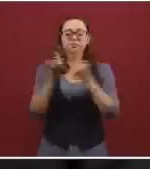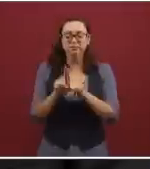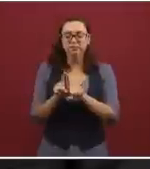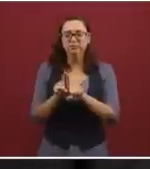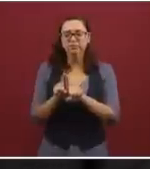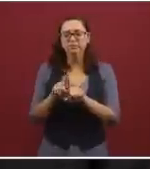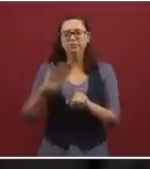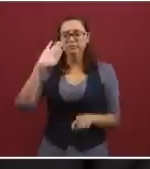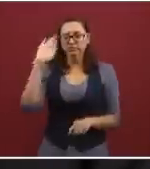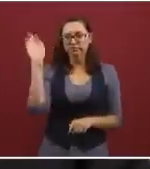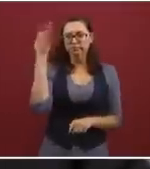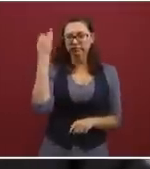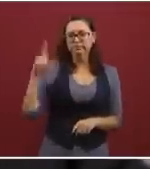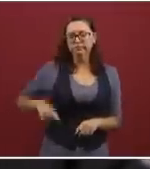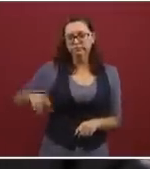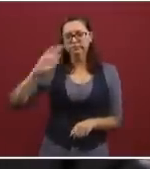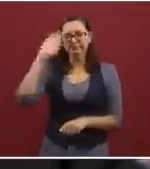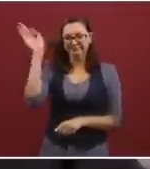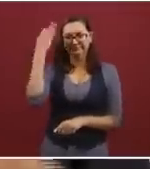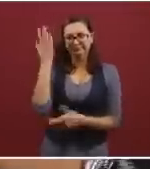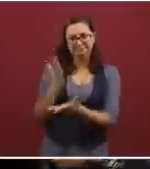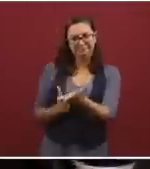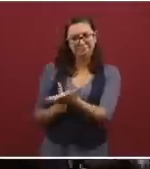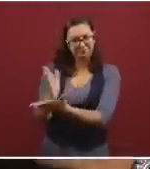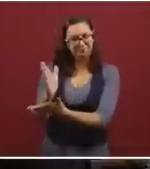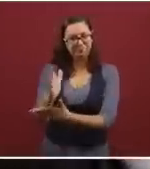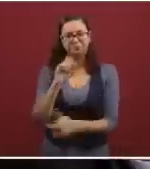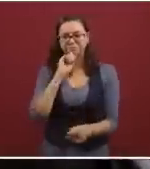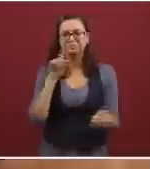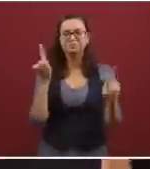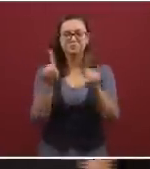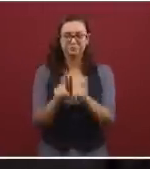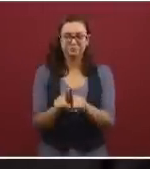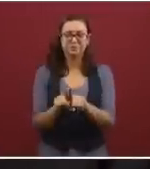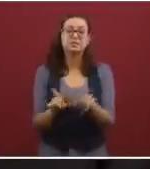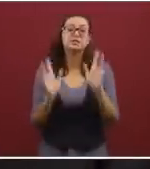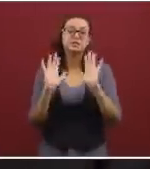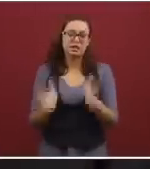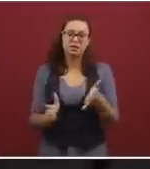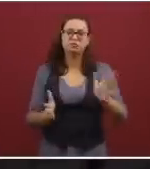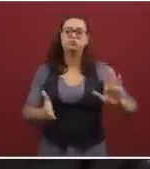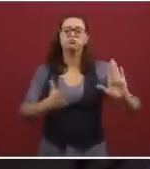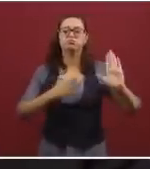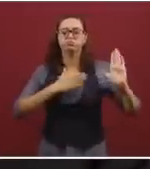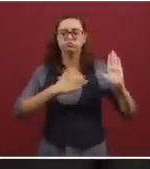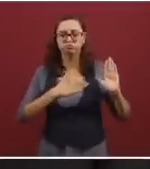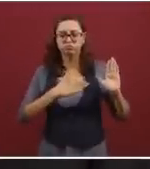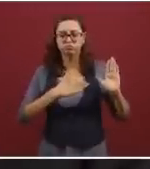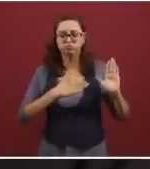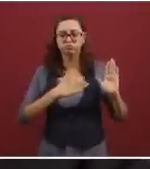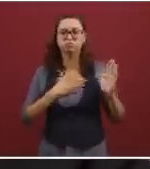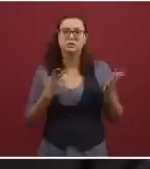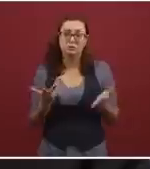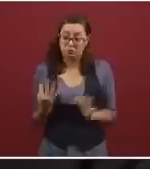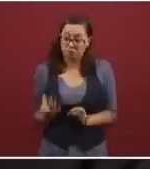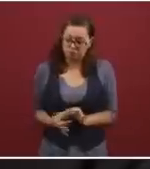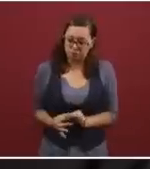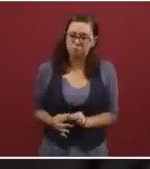intervenir el gobierno federal. Entonces, ya fue un compromiso adquirido y los compromisos se